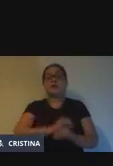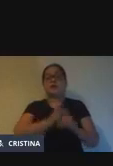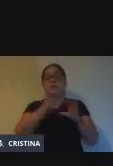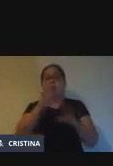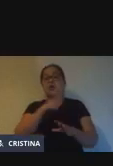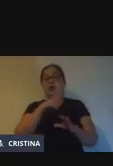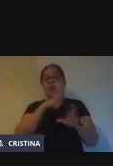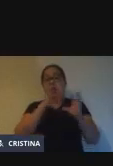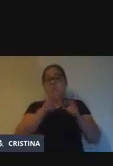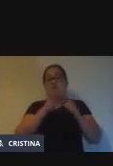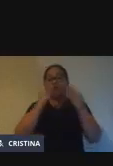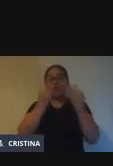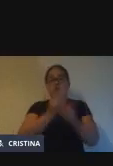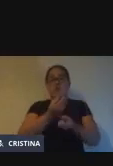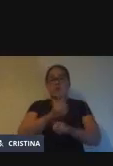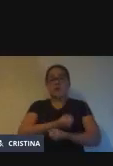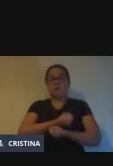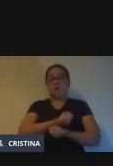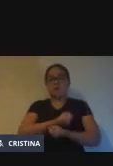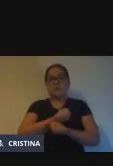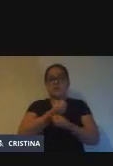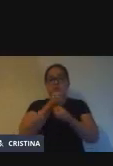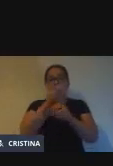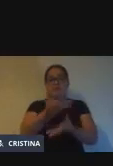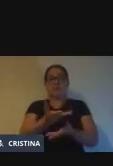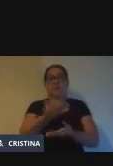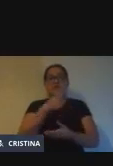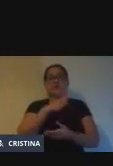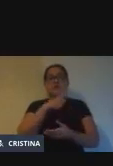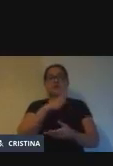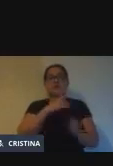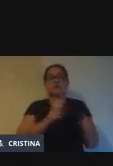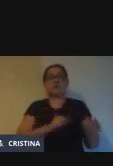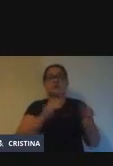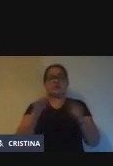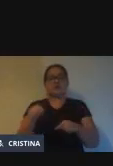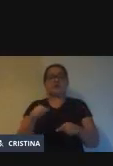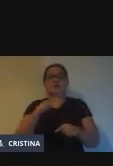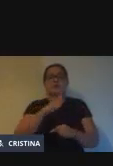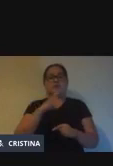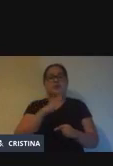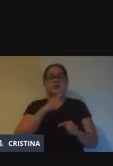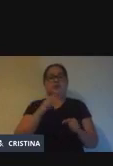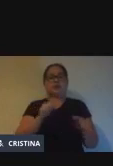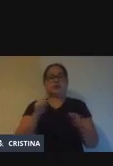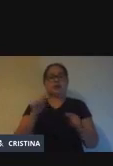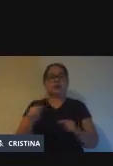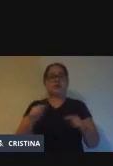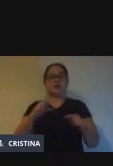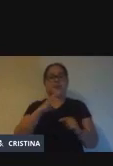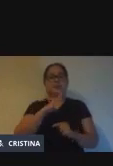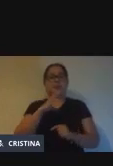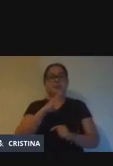expresión, le vamos a llamar detrás de la máscara, que va a ser una reacción